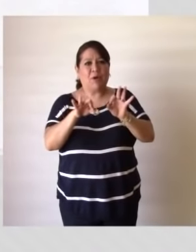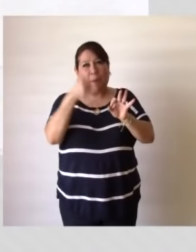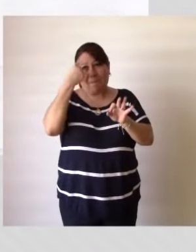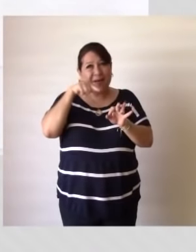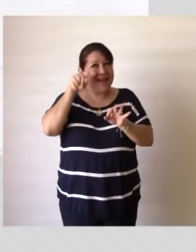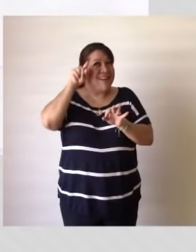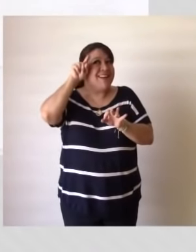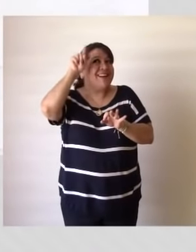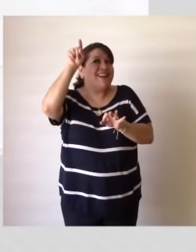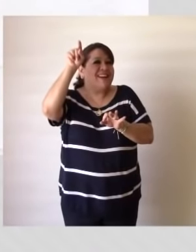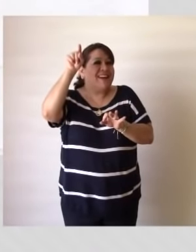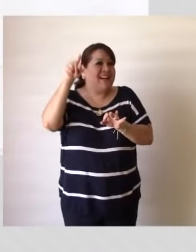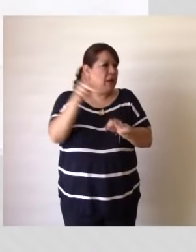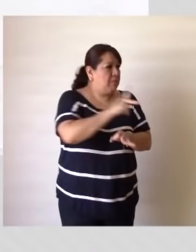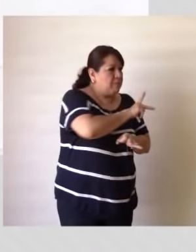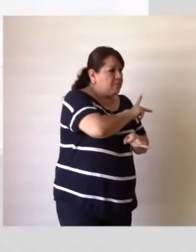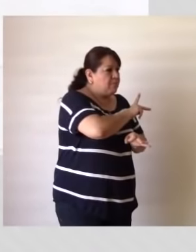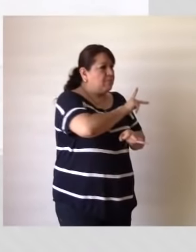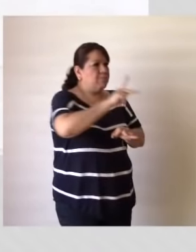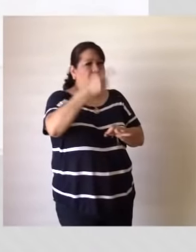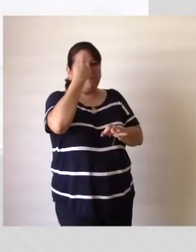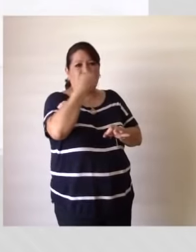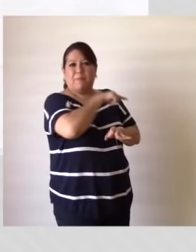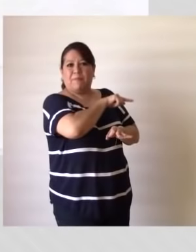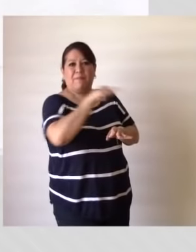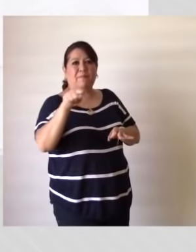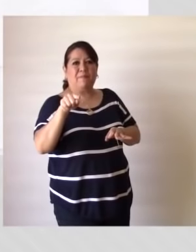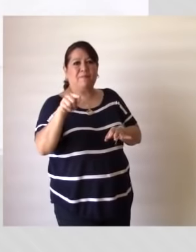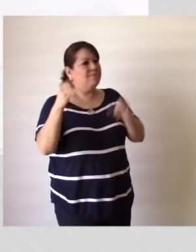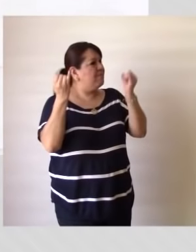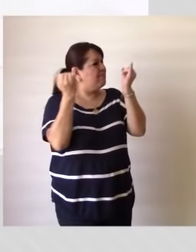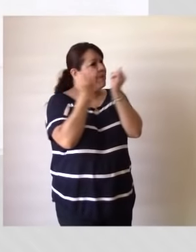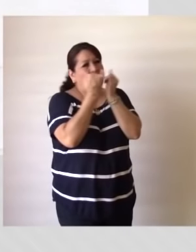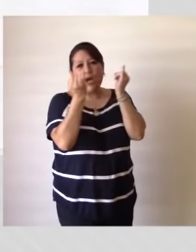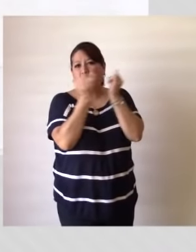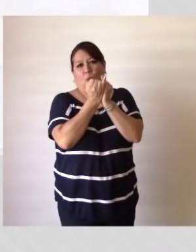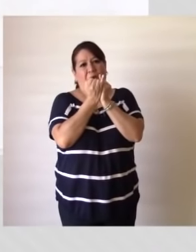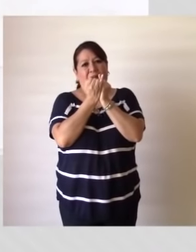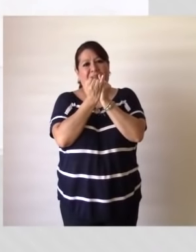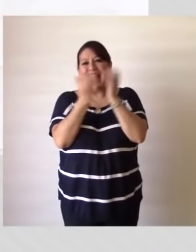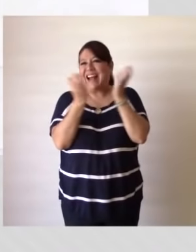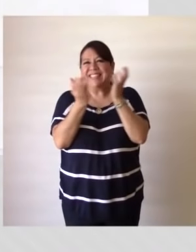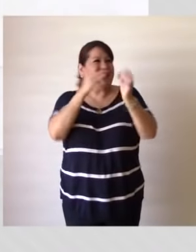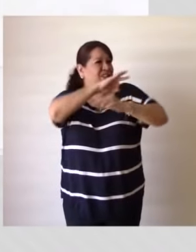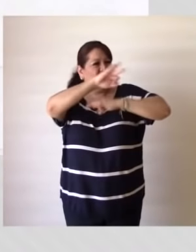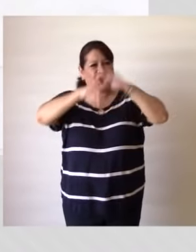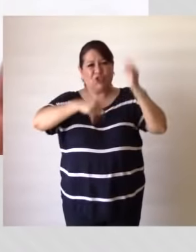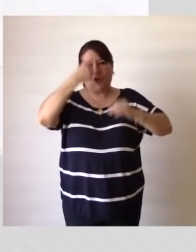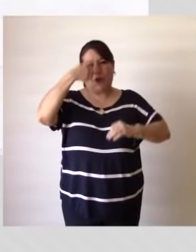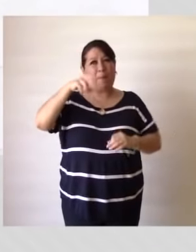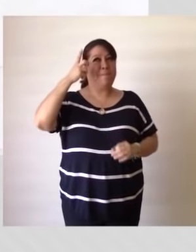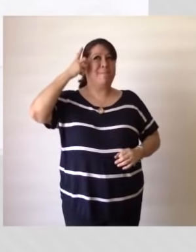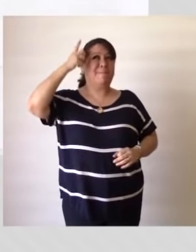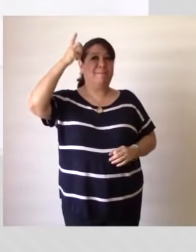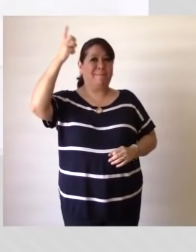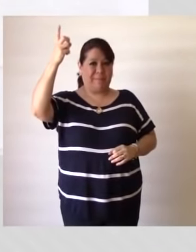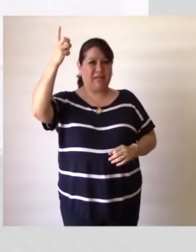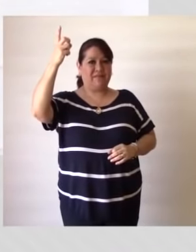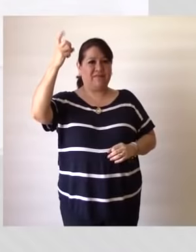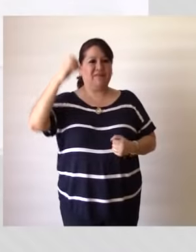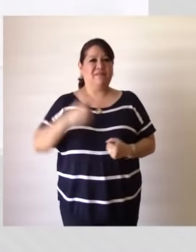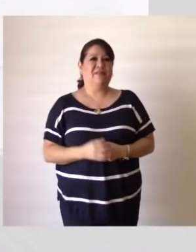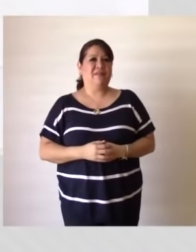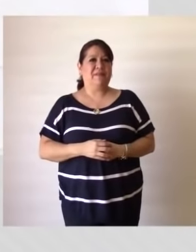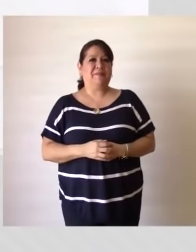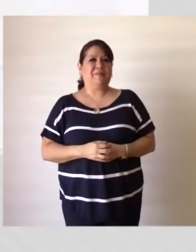está partiendo del principio de que para dios aquello que hagas debe ser lo mejor no